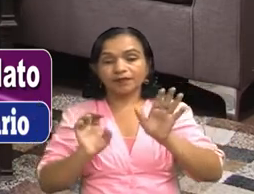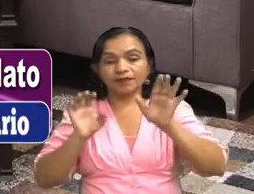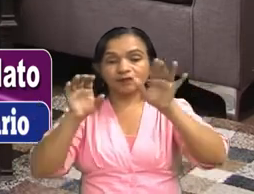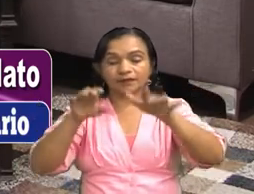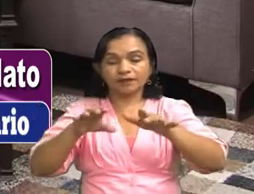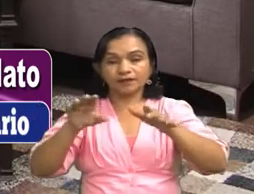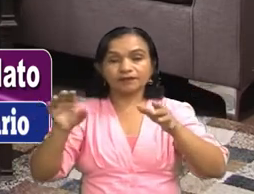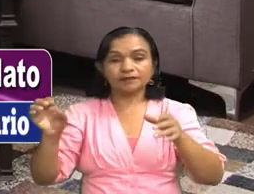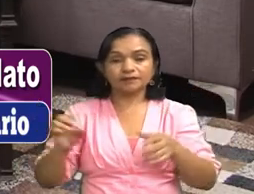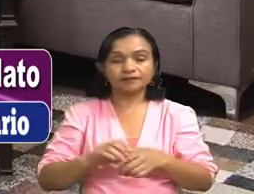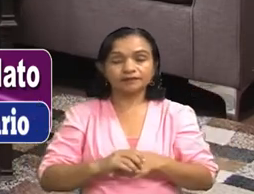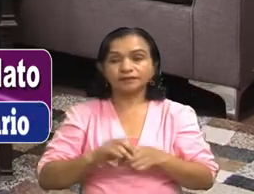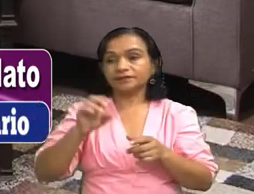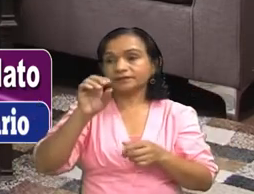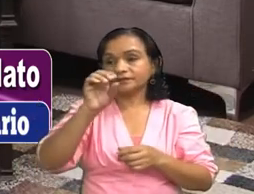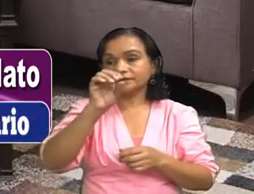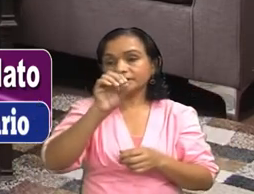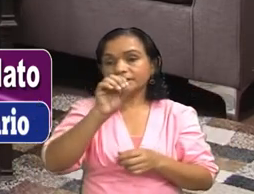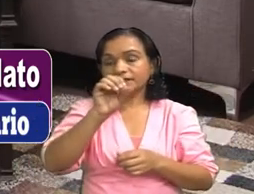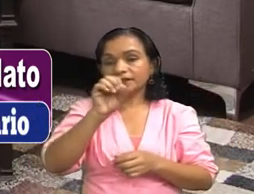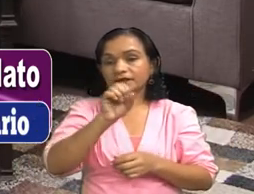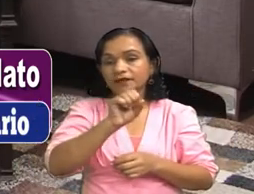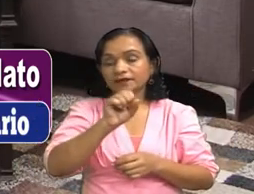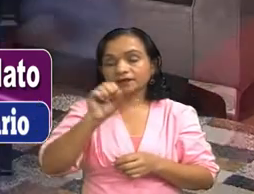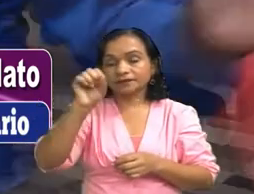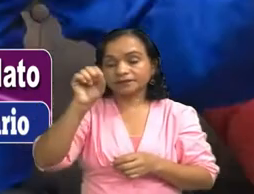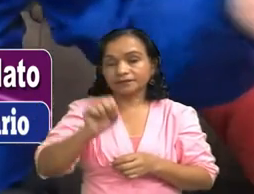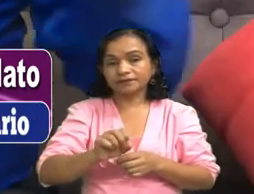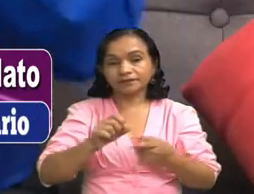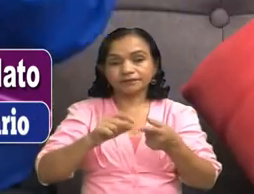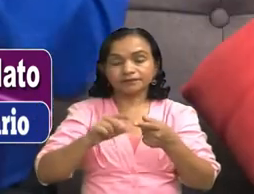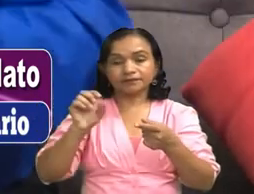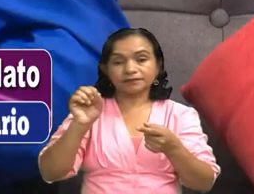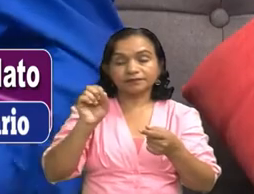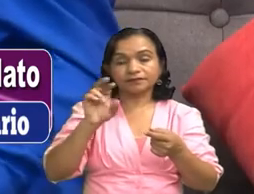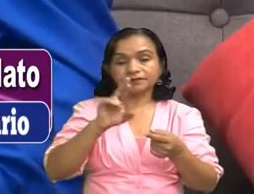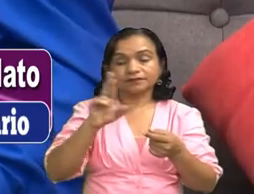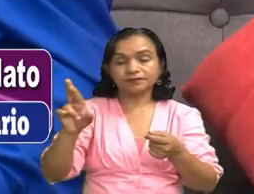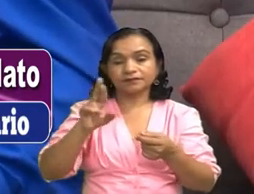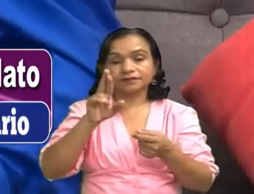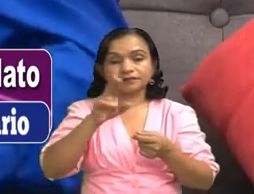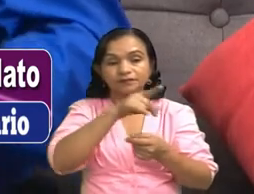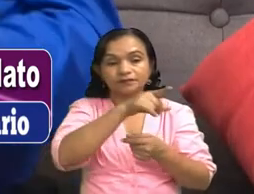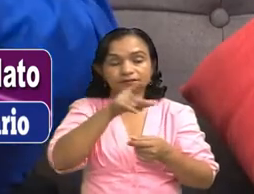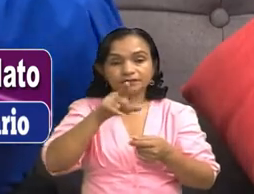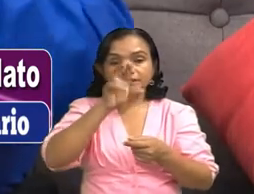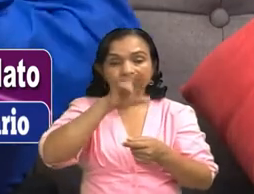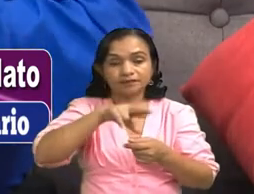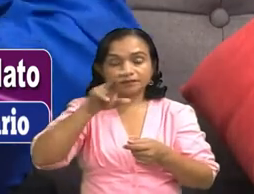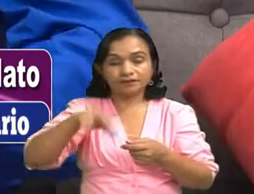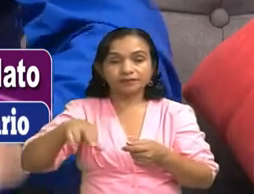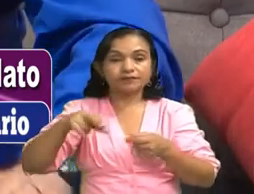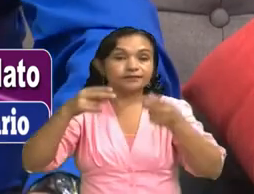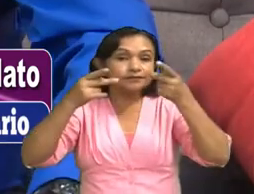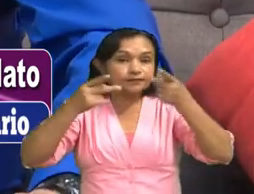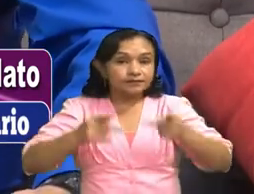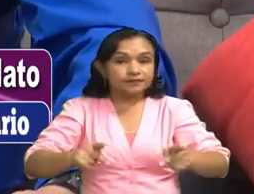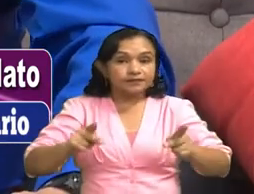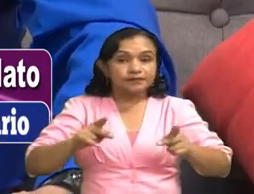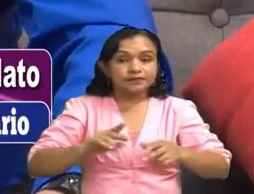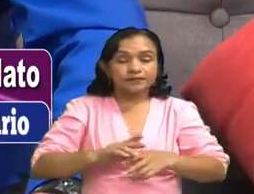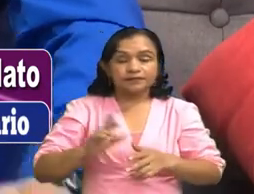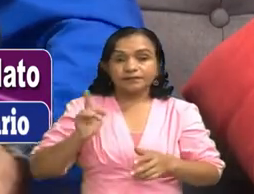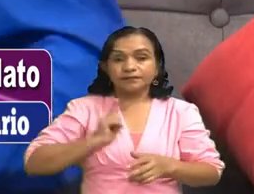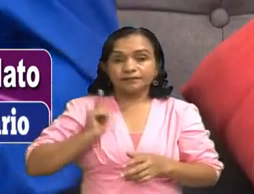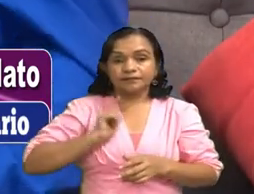y en el sur lo tenemos en Río. Estratégicamente. Claro. Por las líneas fronterizas. Claro. Pero además